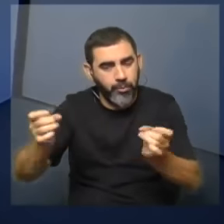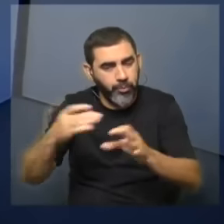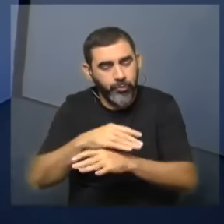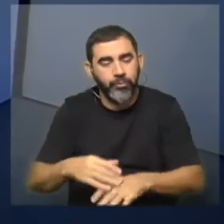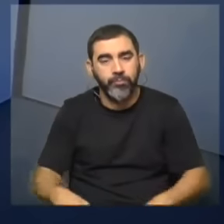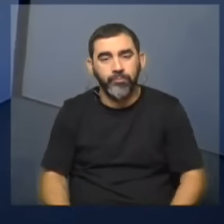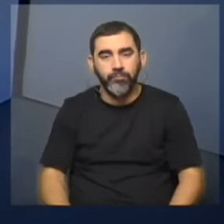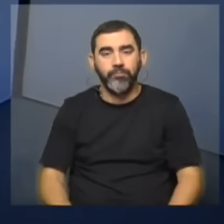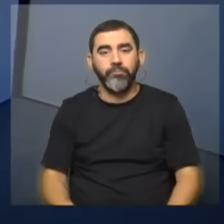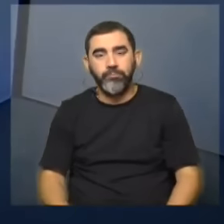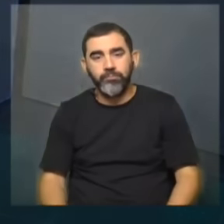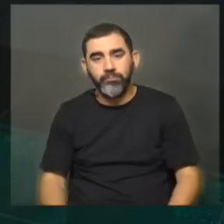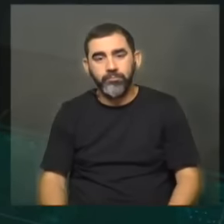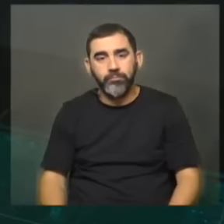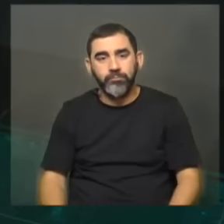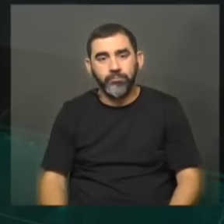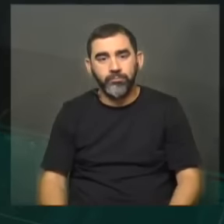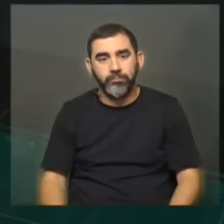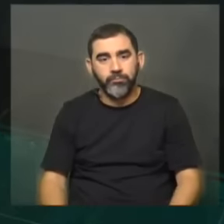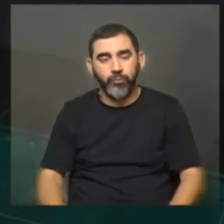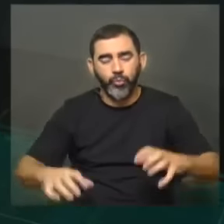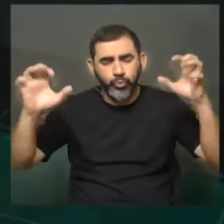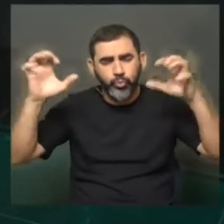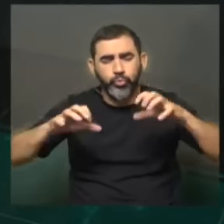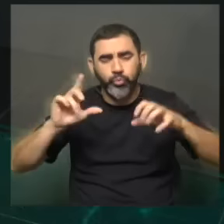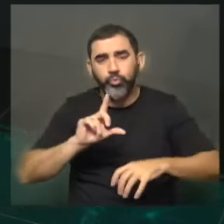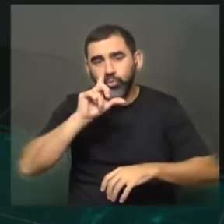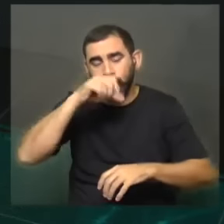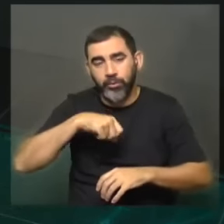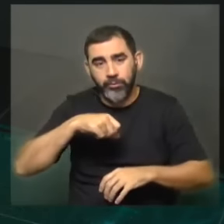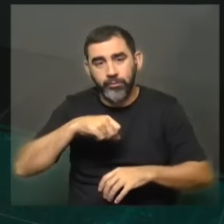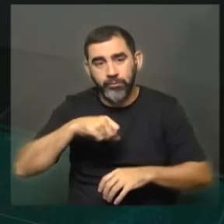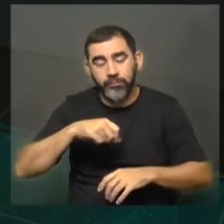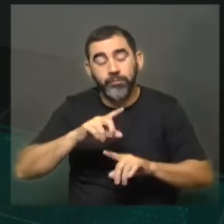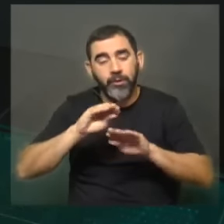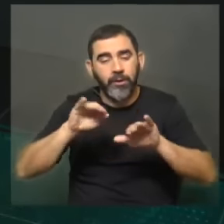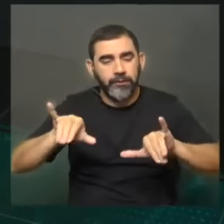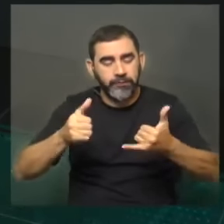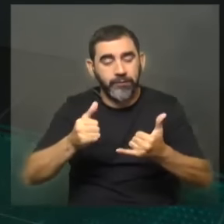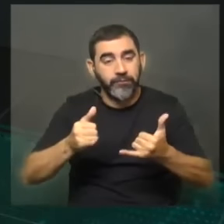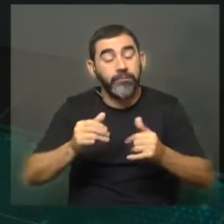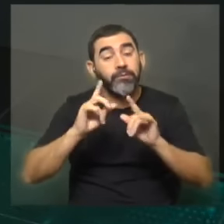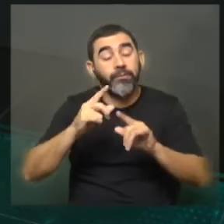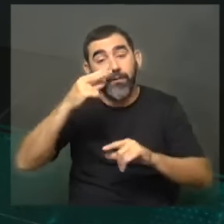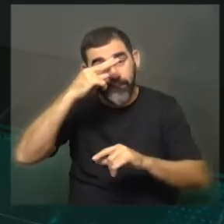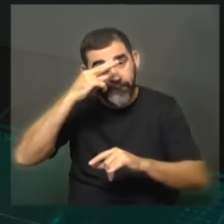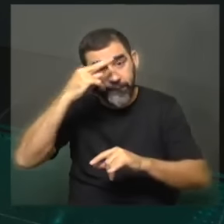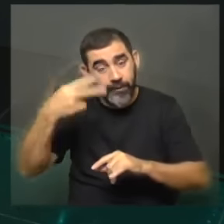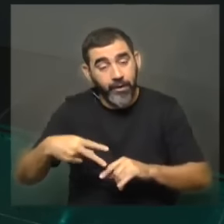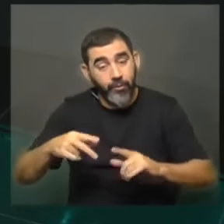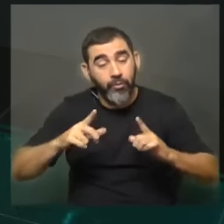está conseguido está lloviendo en Montevideo estaba anunciado y además este verano se